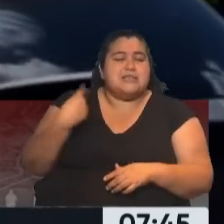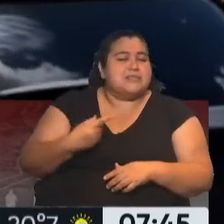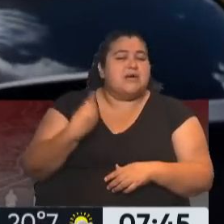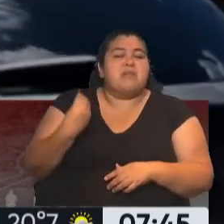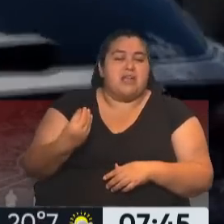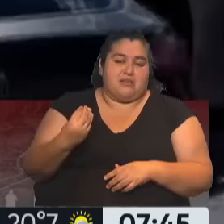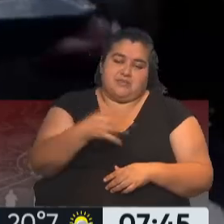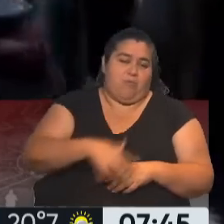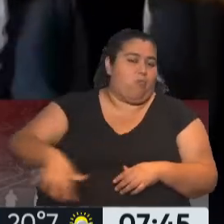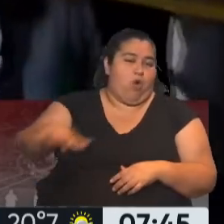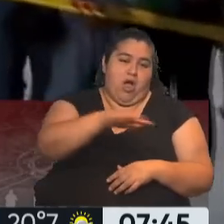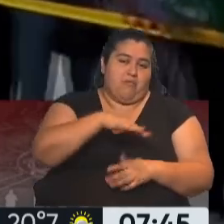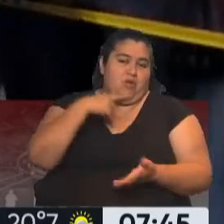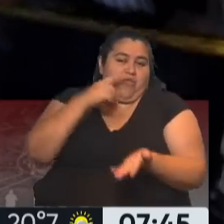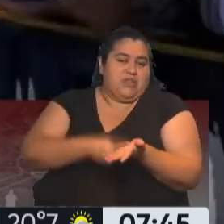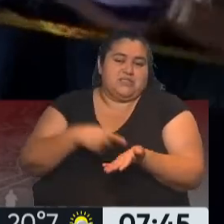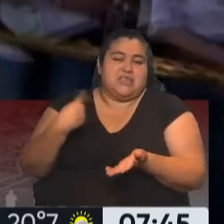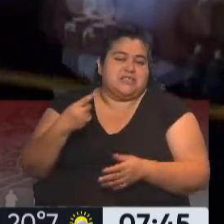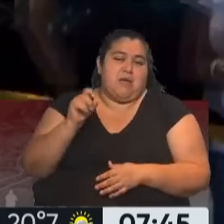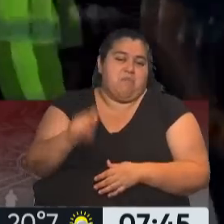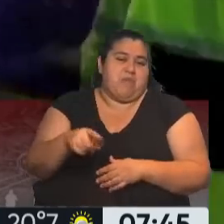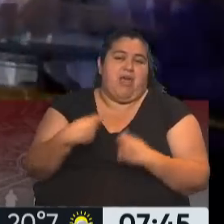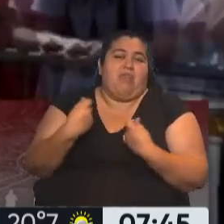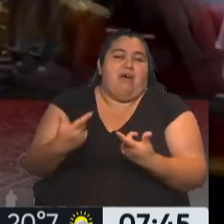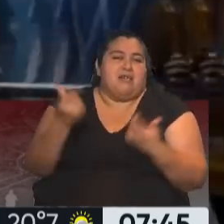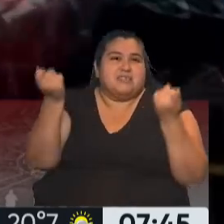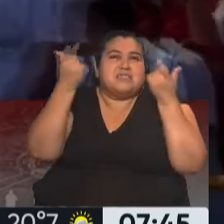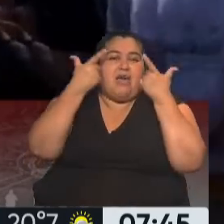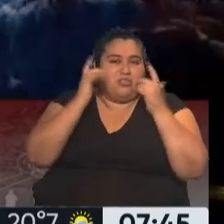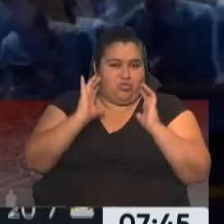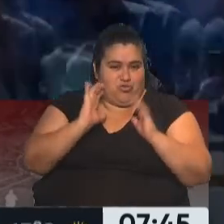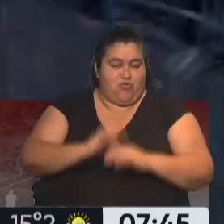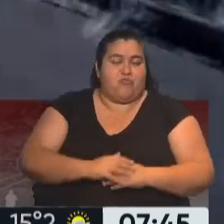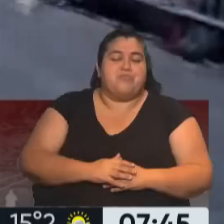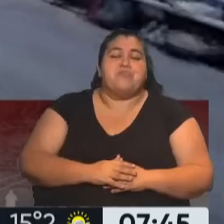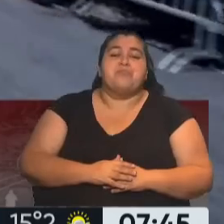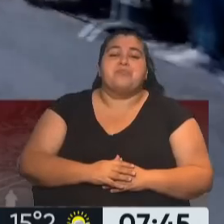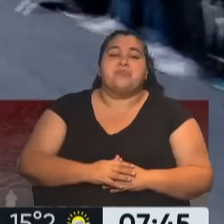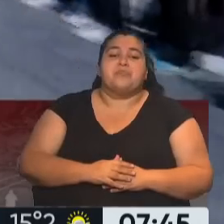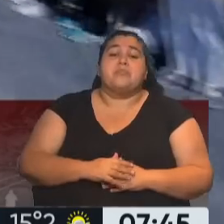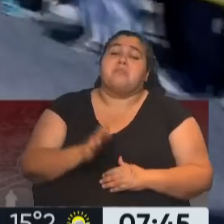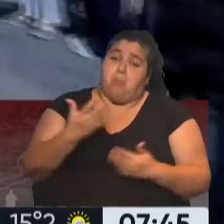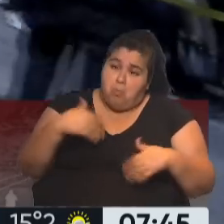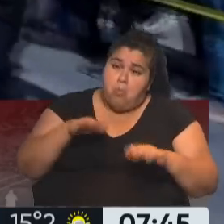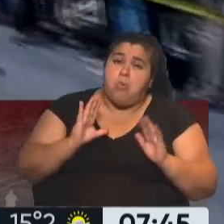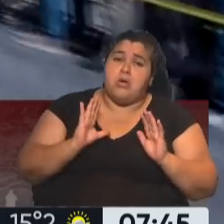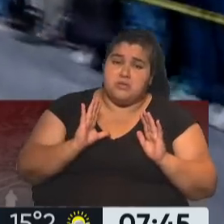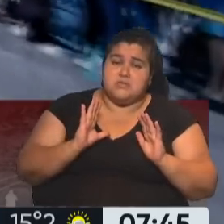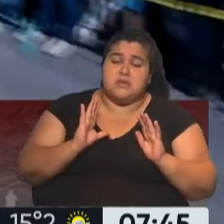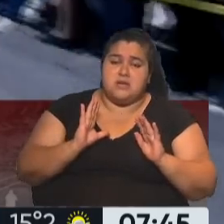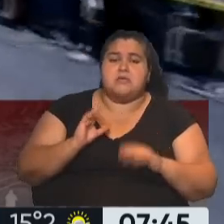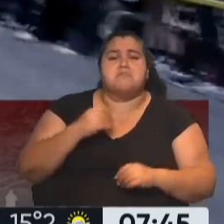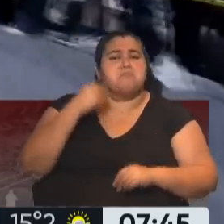hace el pueblo, ¿no? Por lo general. Y además puede pasar, porque puede pasar lógicamente, que